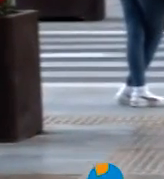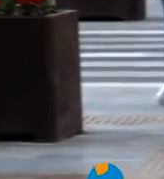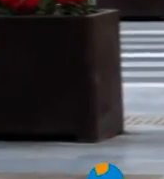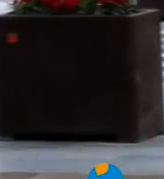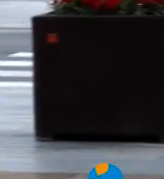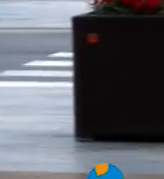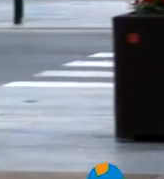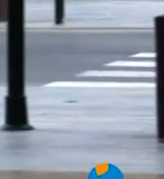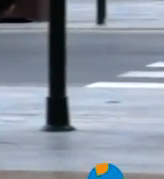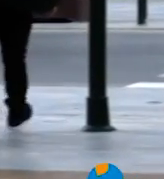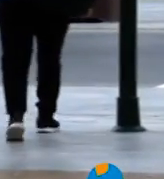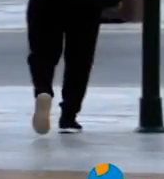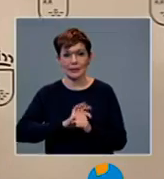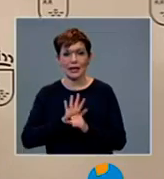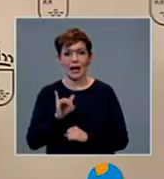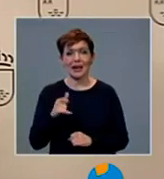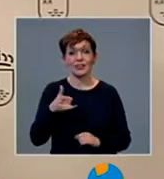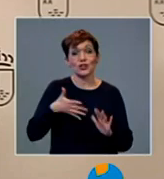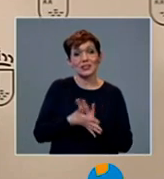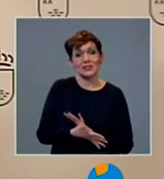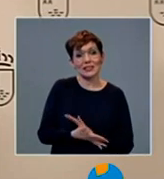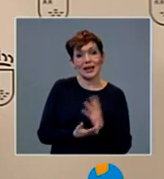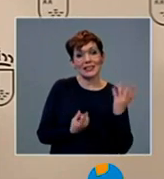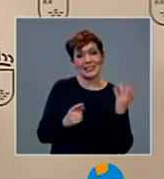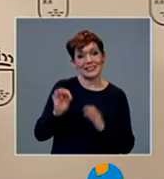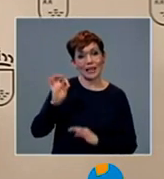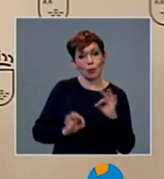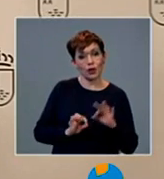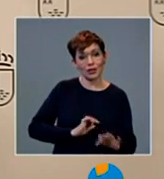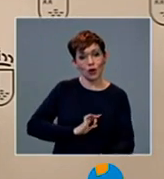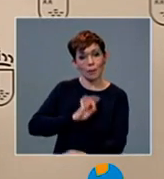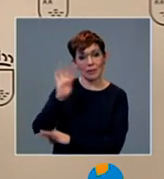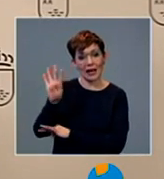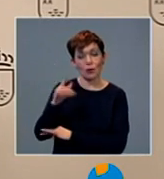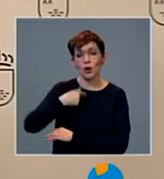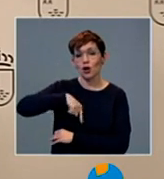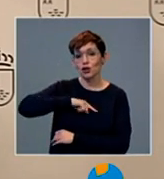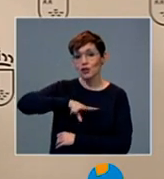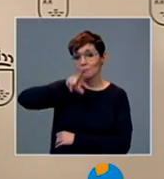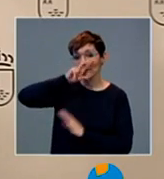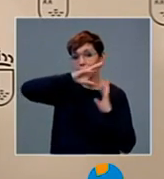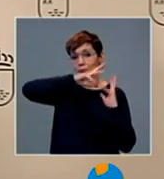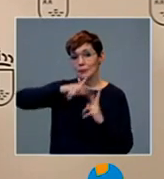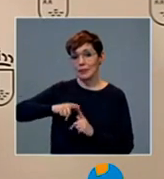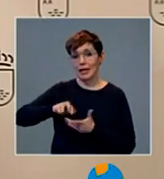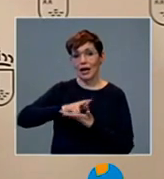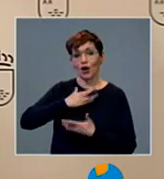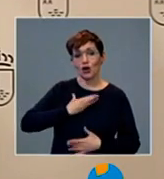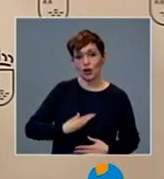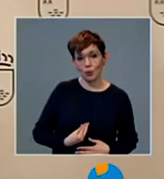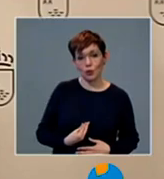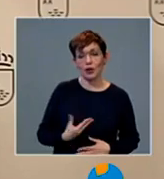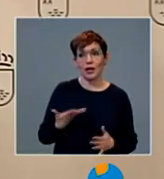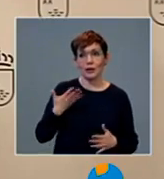60% de las muestras enviadas. Pero la media que calculamos y que prevemos en la región, que es diferente a que la cepa esté